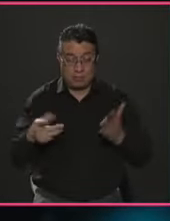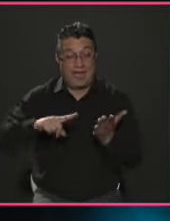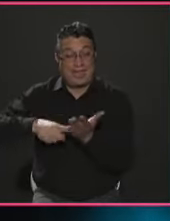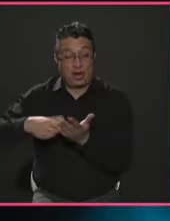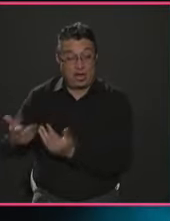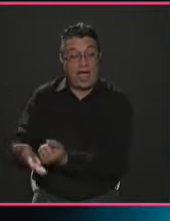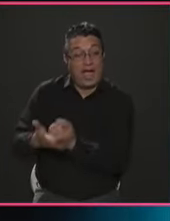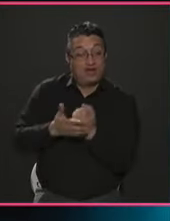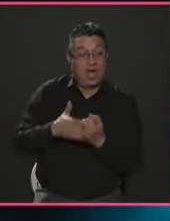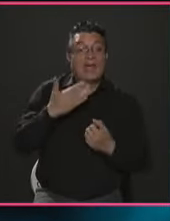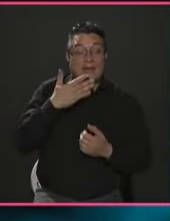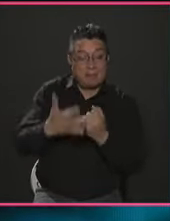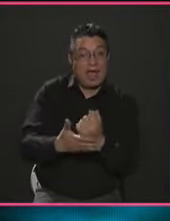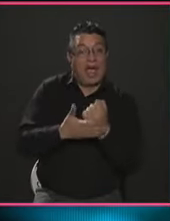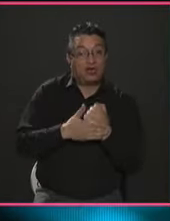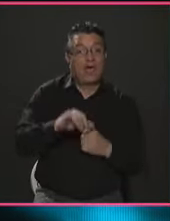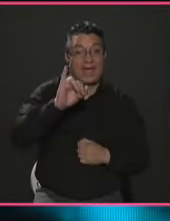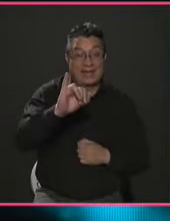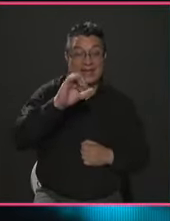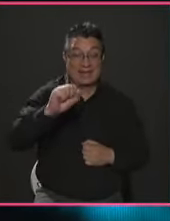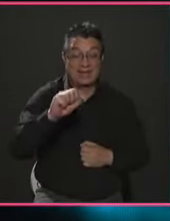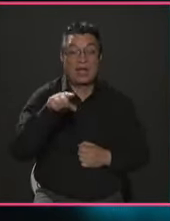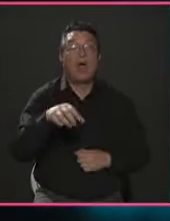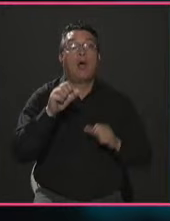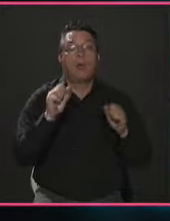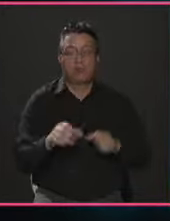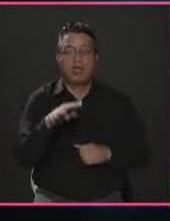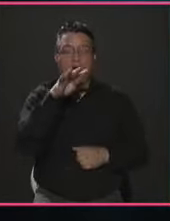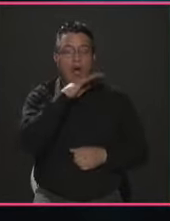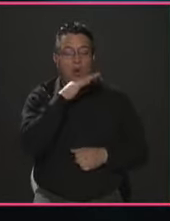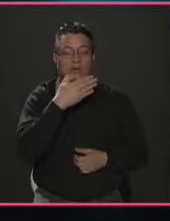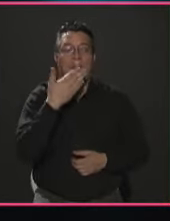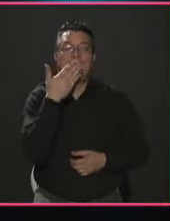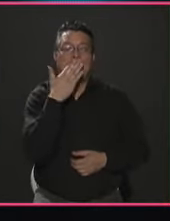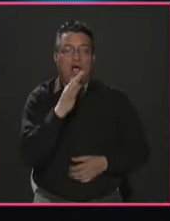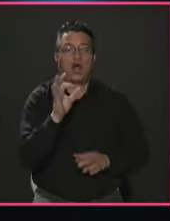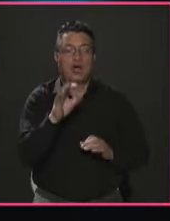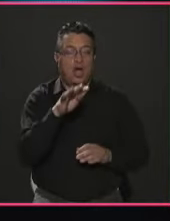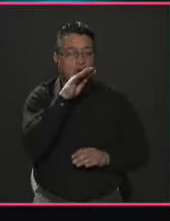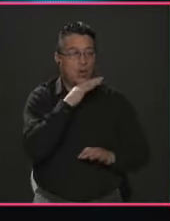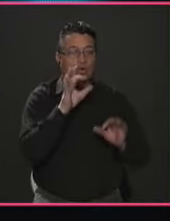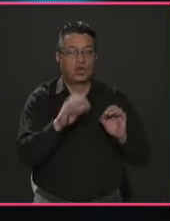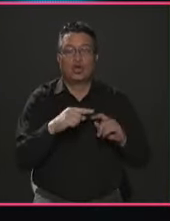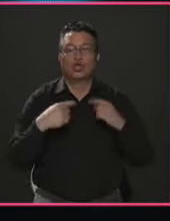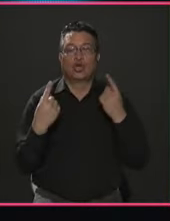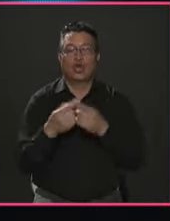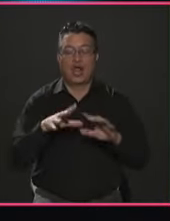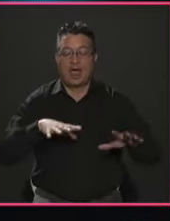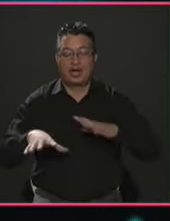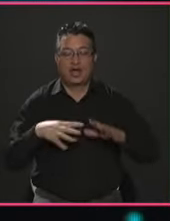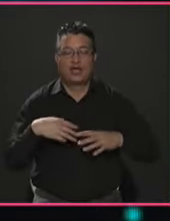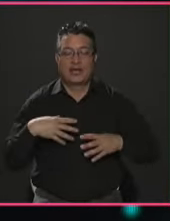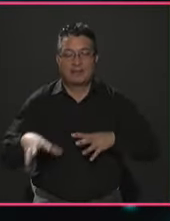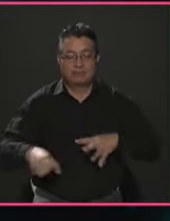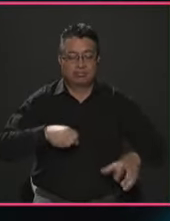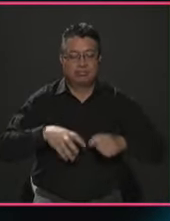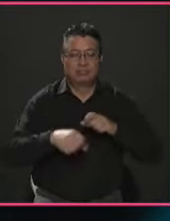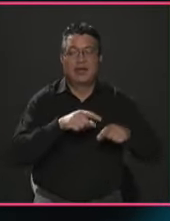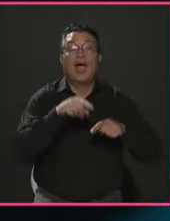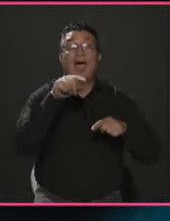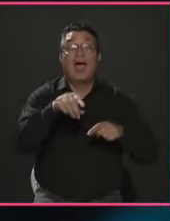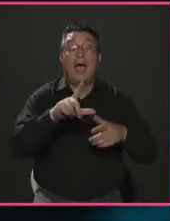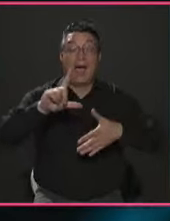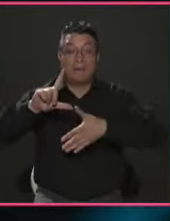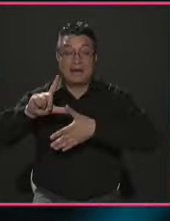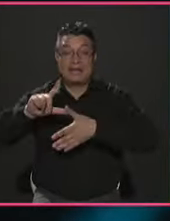potenciales de la Inteligencia artificial nos permitirán hacer un uso mucho más racional y eficiente de nuestros recursos América Latina y el